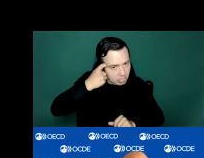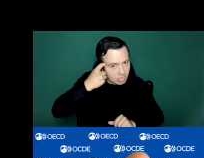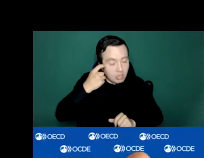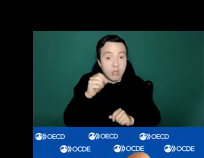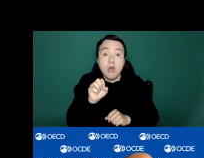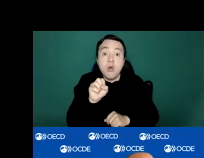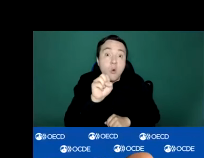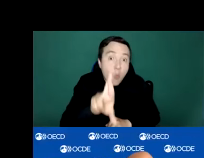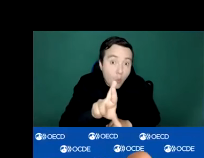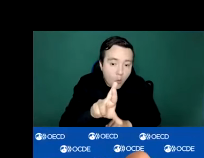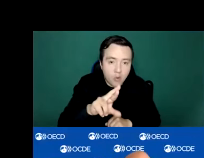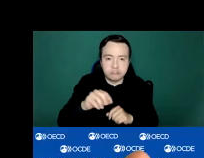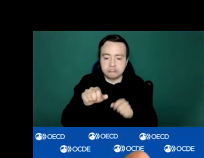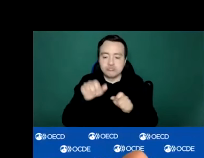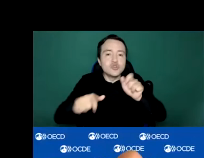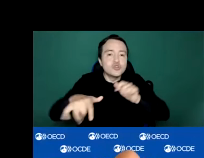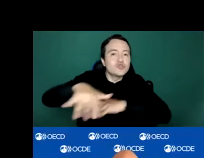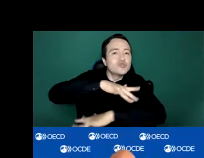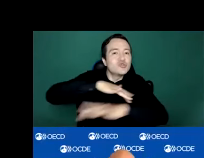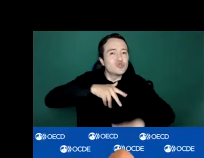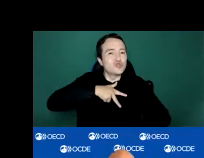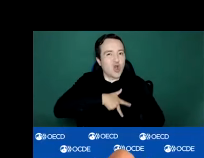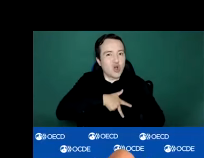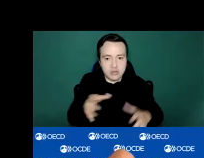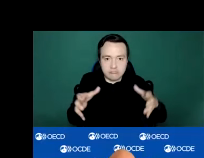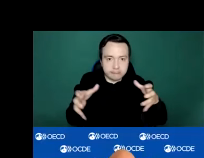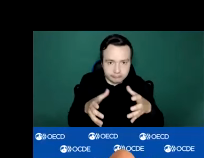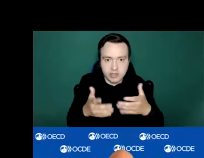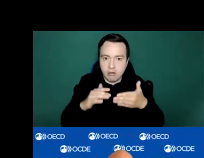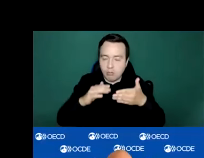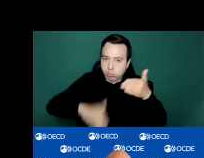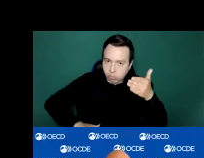falta vigilancia y modelos de atención renovados para el futuro.